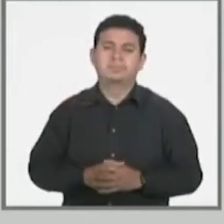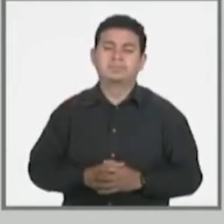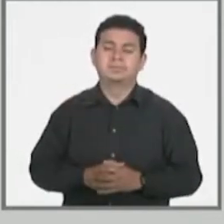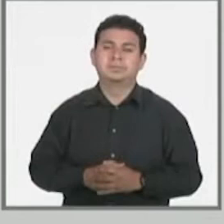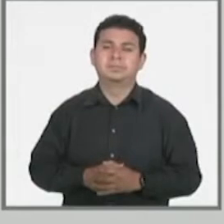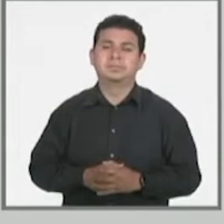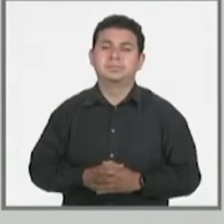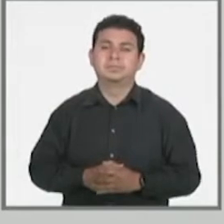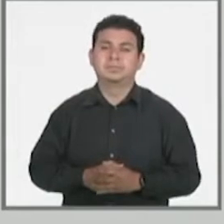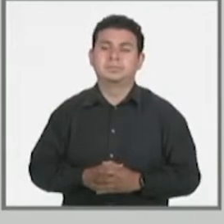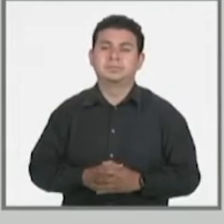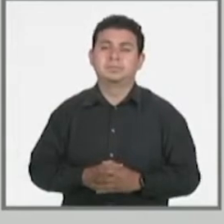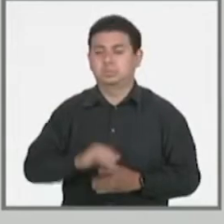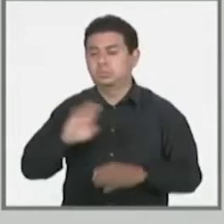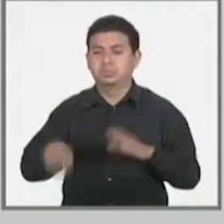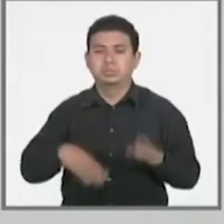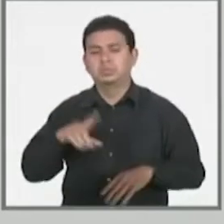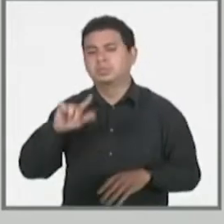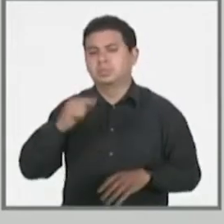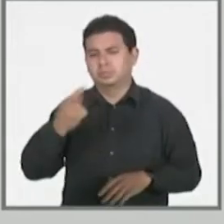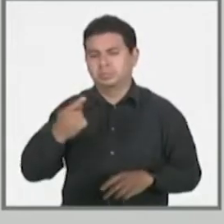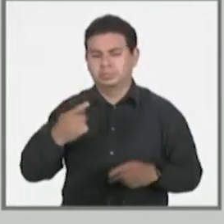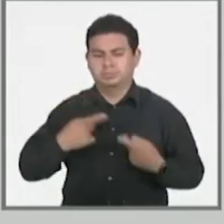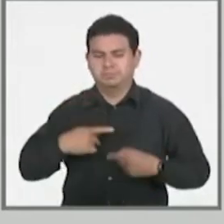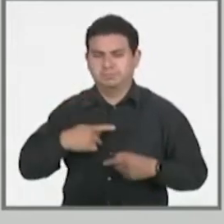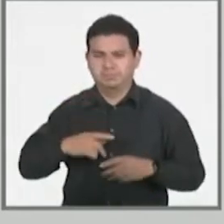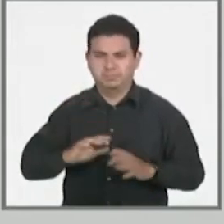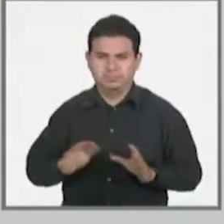acumulan 71 defunciones